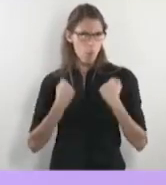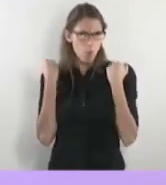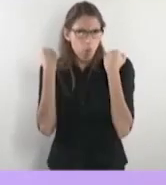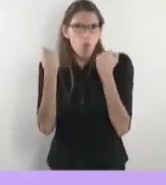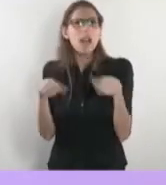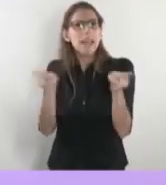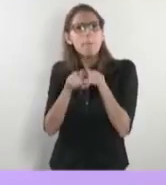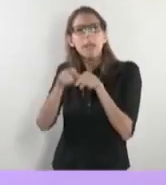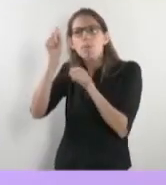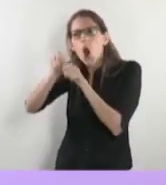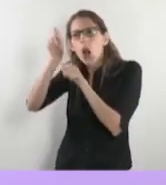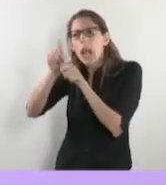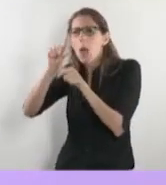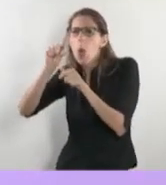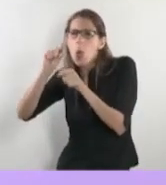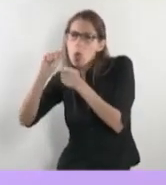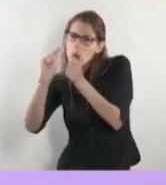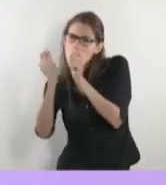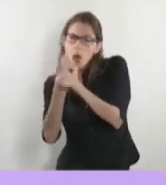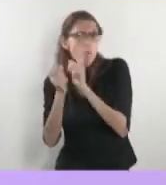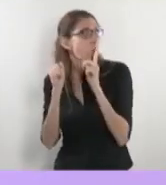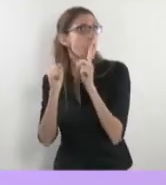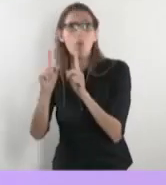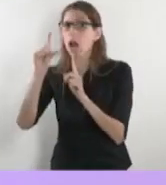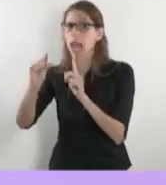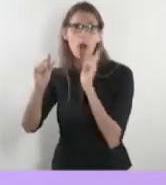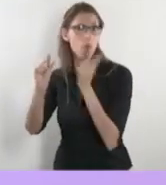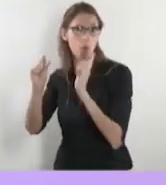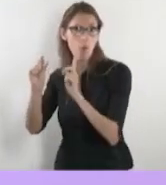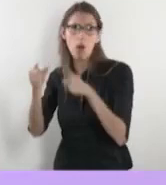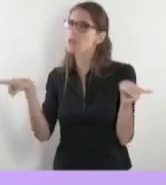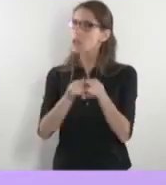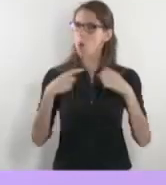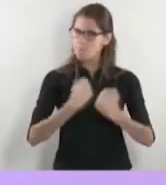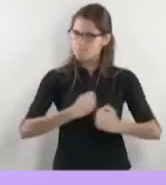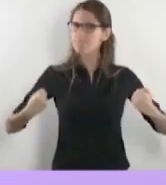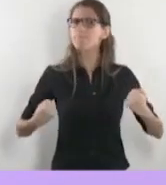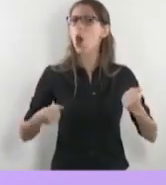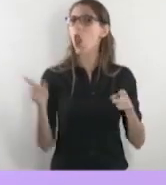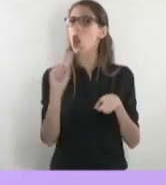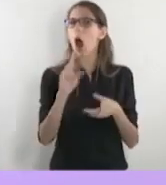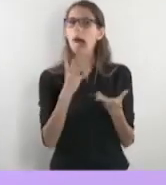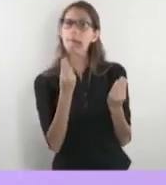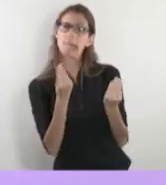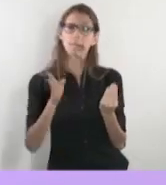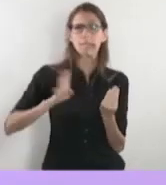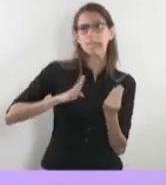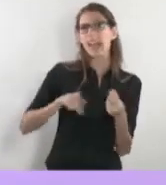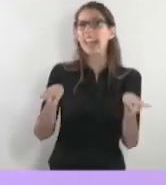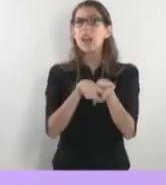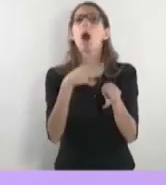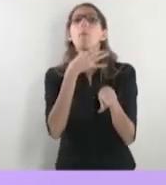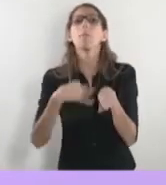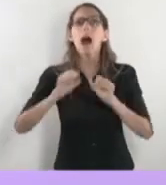ruin vuelve a ser clavo no la cobarde estupidez del pavo que amaina su plumaje al primer